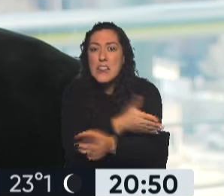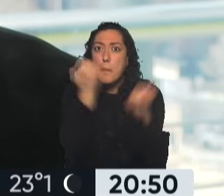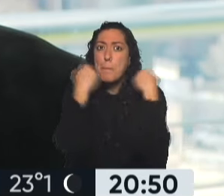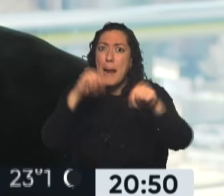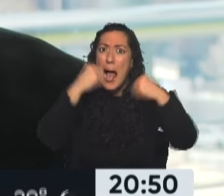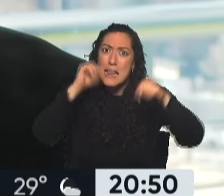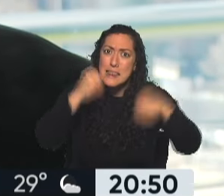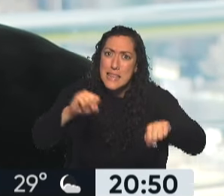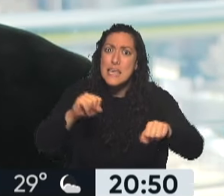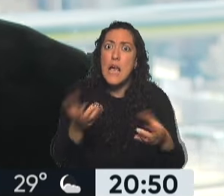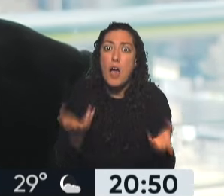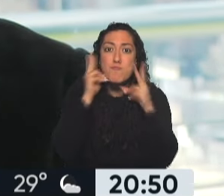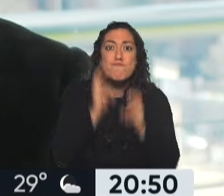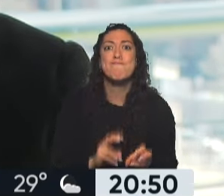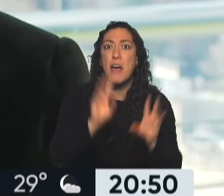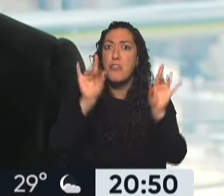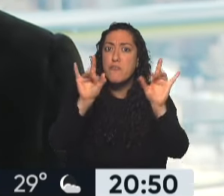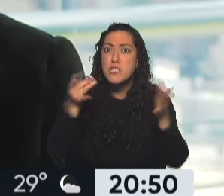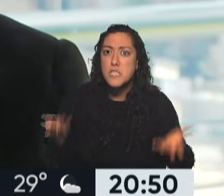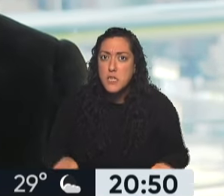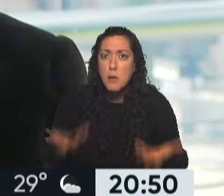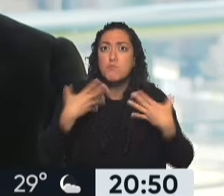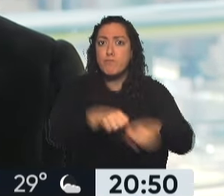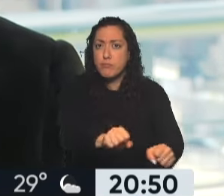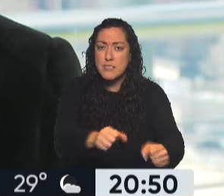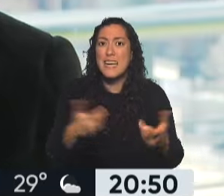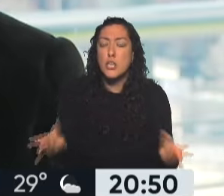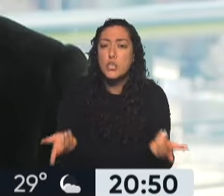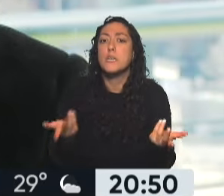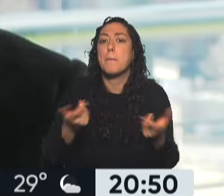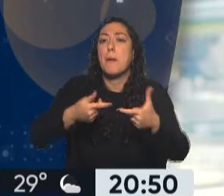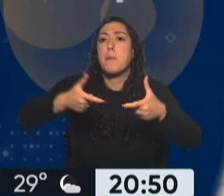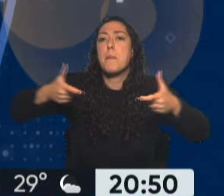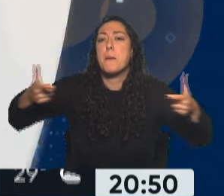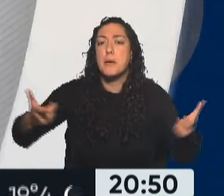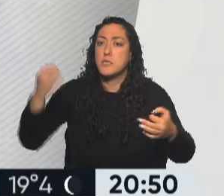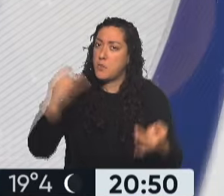y son de difícil investigación. Con lo cual, la tendencia va a ser que esto va al alza.